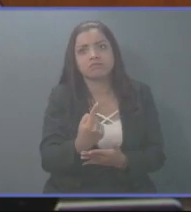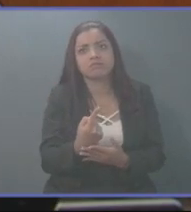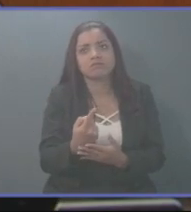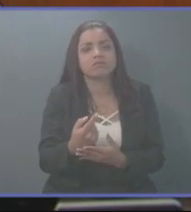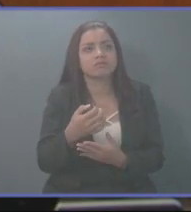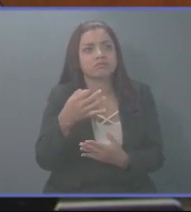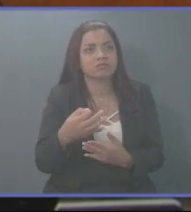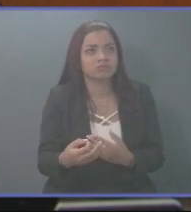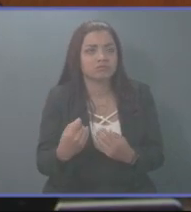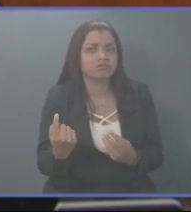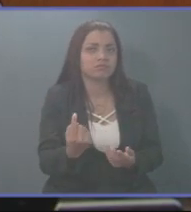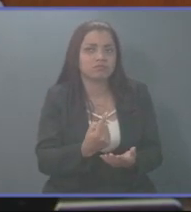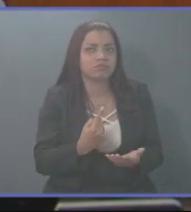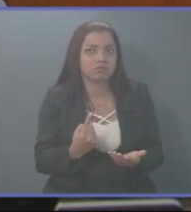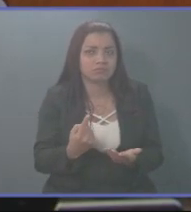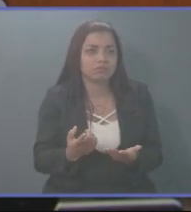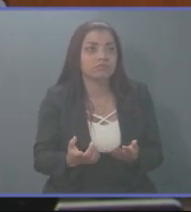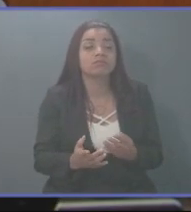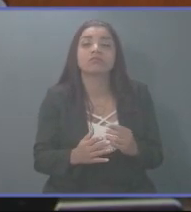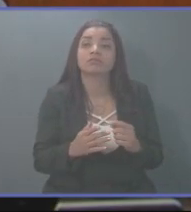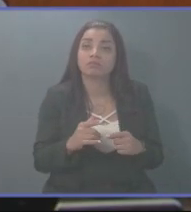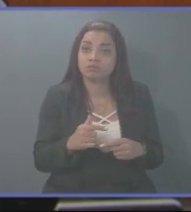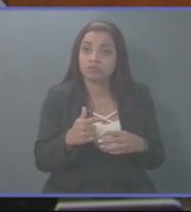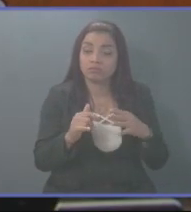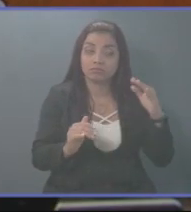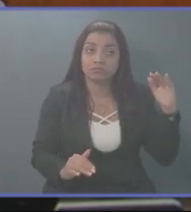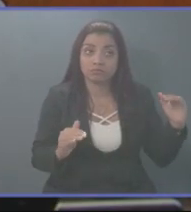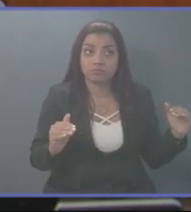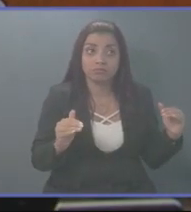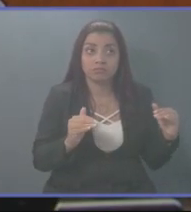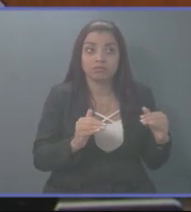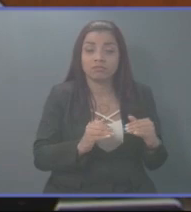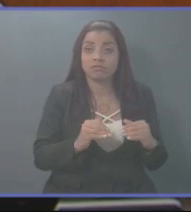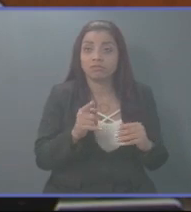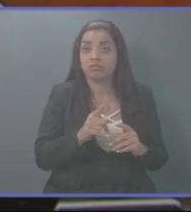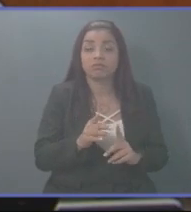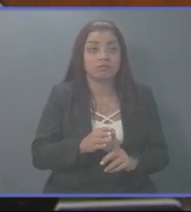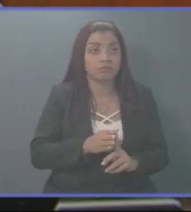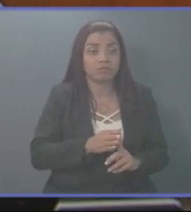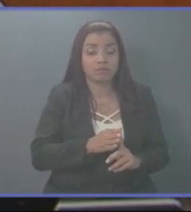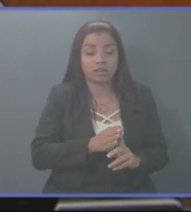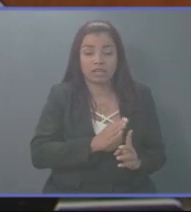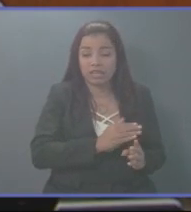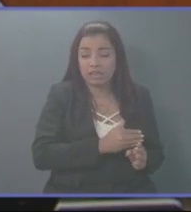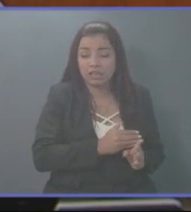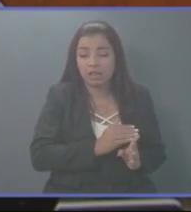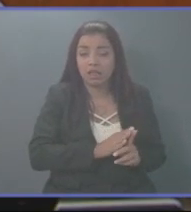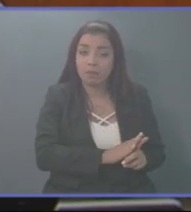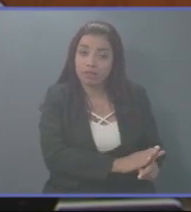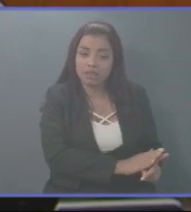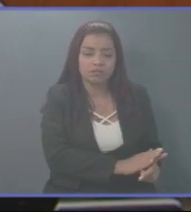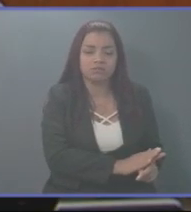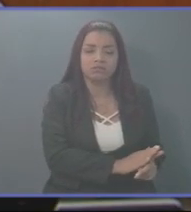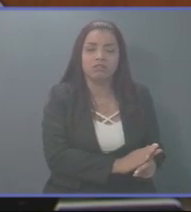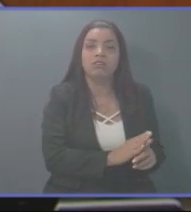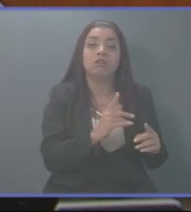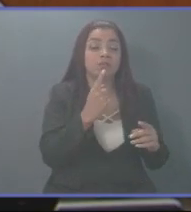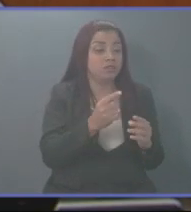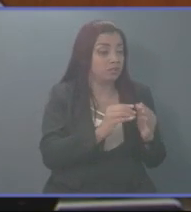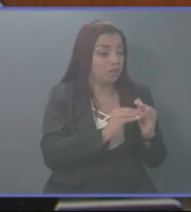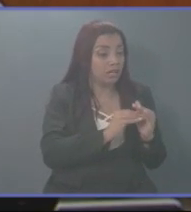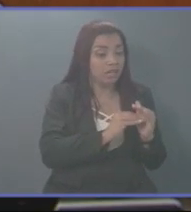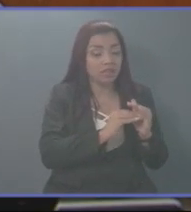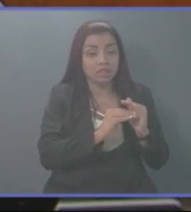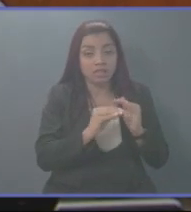desplazada internamente. Principio de igualdad y no discriminación. Las personas desplazadas disfrutarán en condiciones